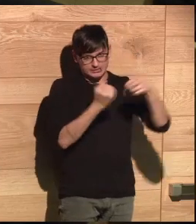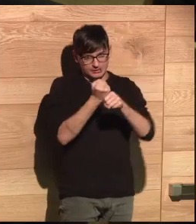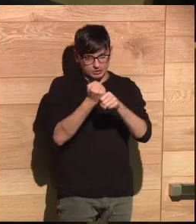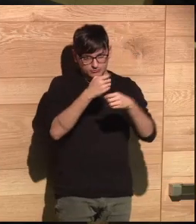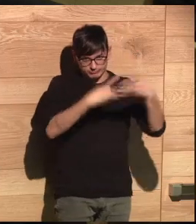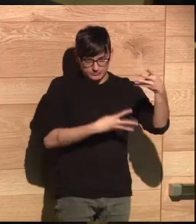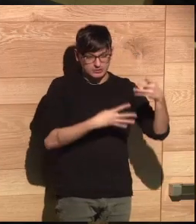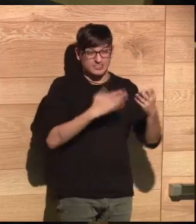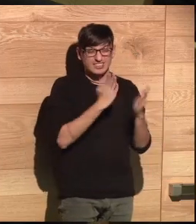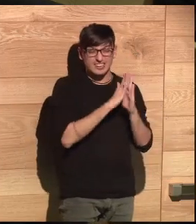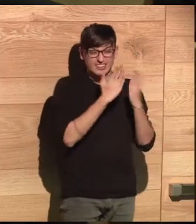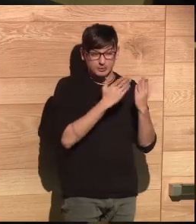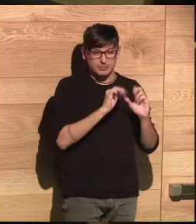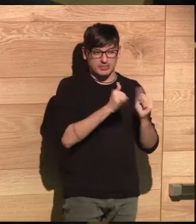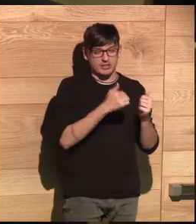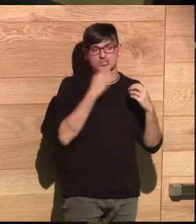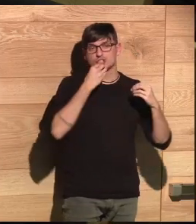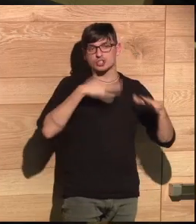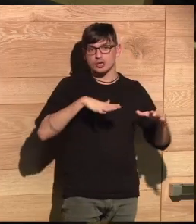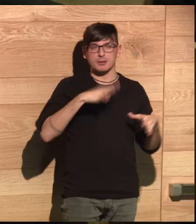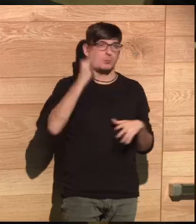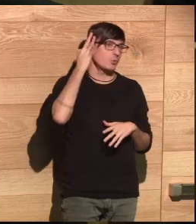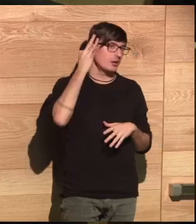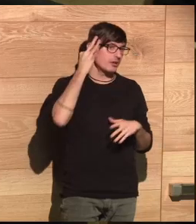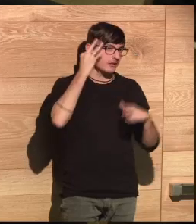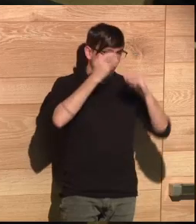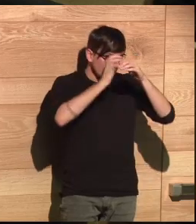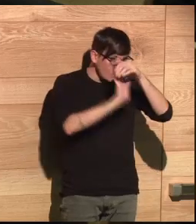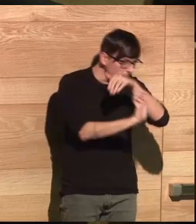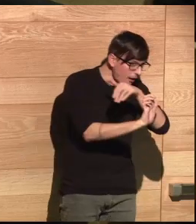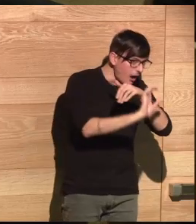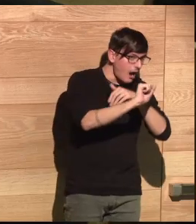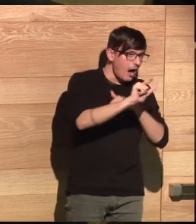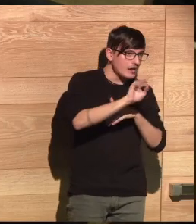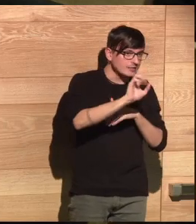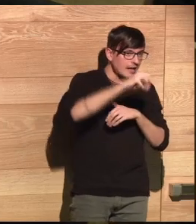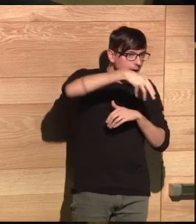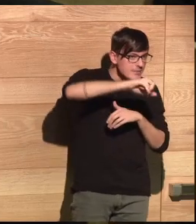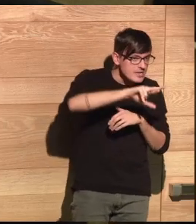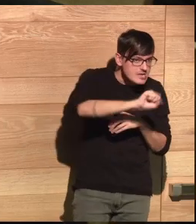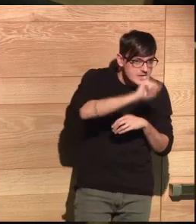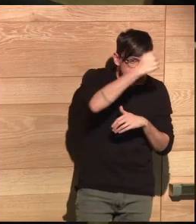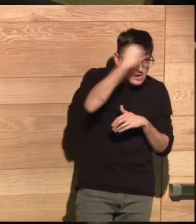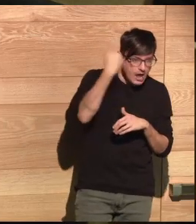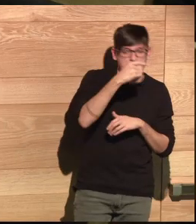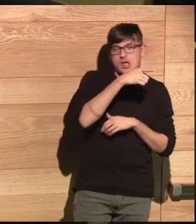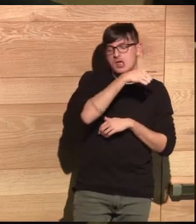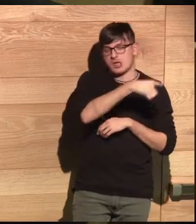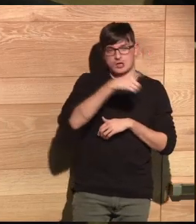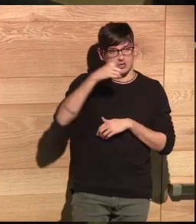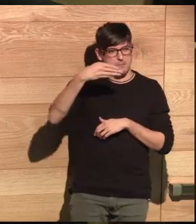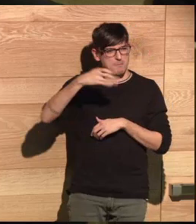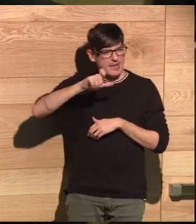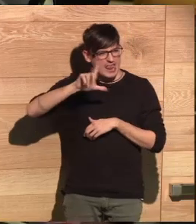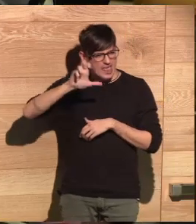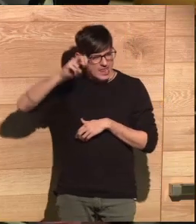con la historia de las mujeres de las cuevas de Altamira, que es un cuento que escribió Belén Chiloeches, que no sé si está aquí hoy, pero